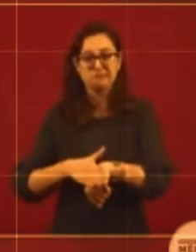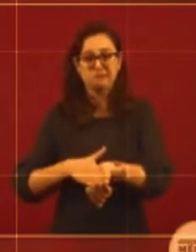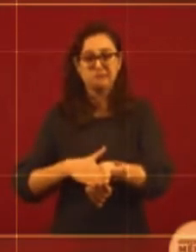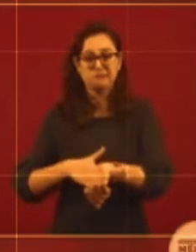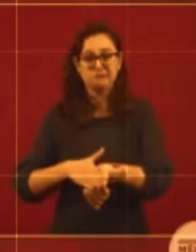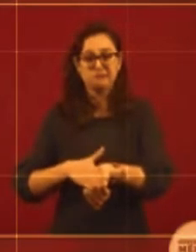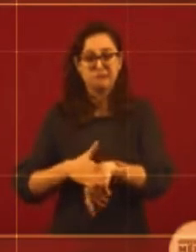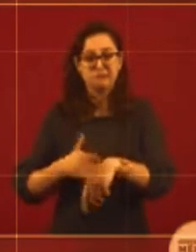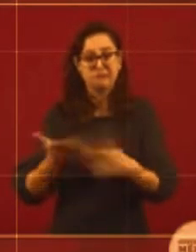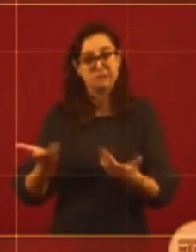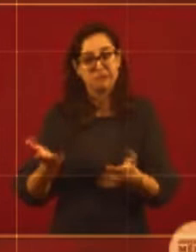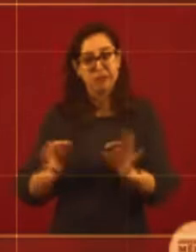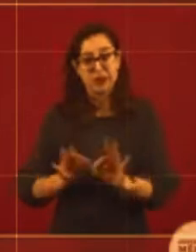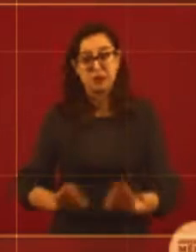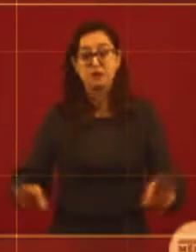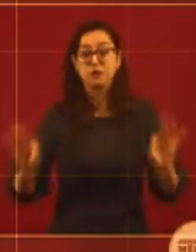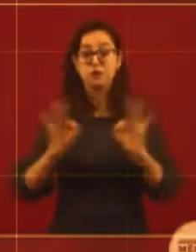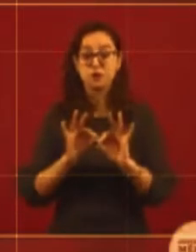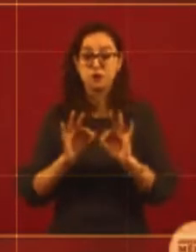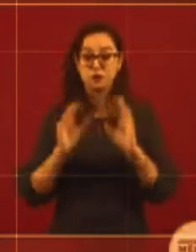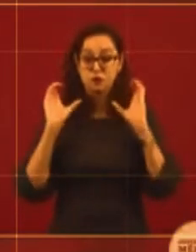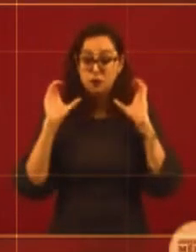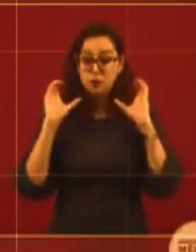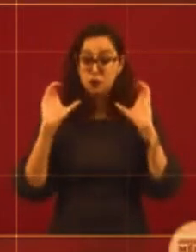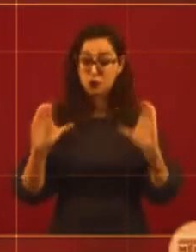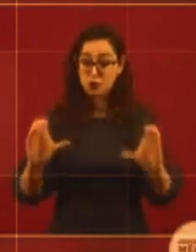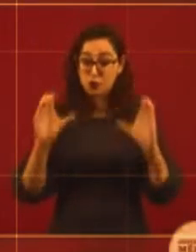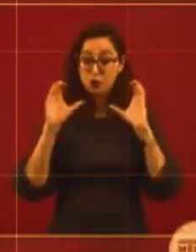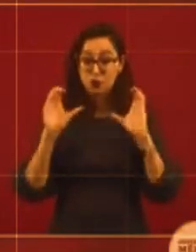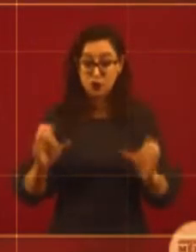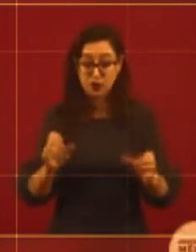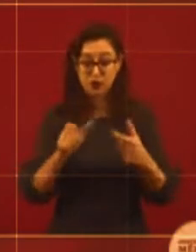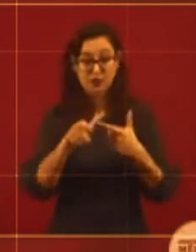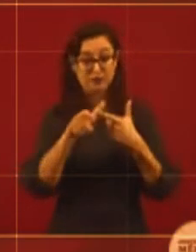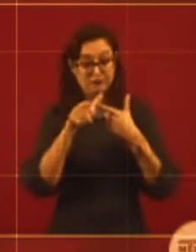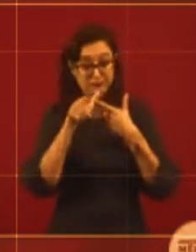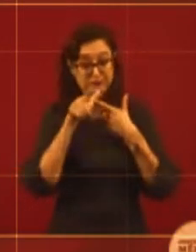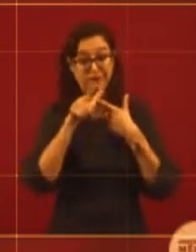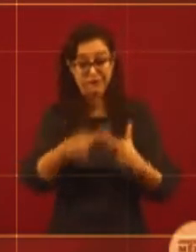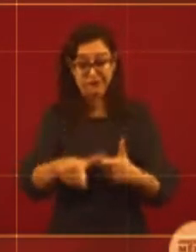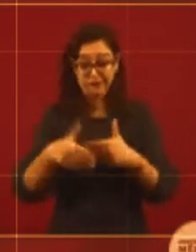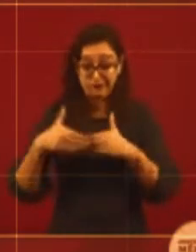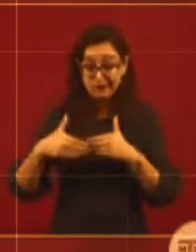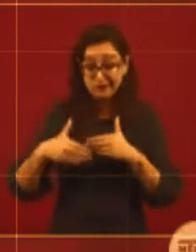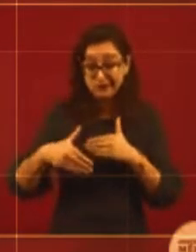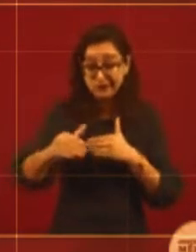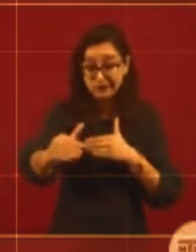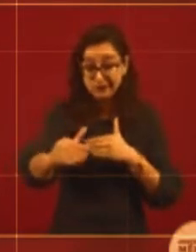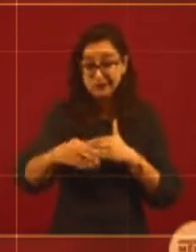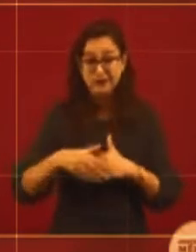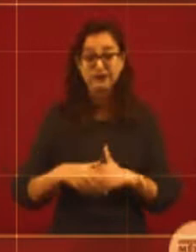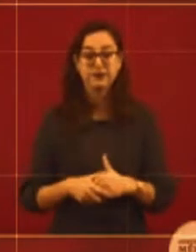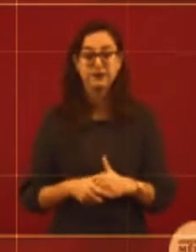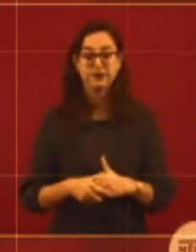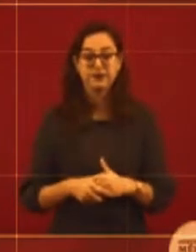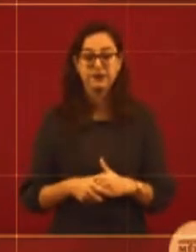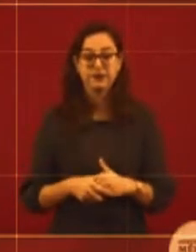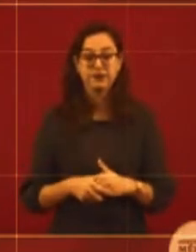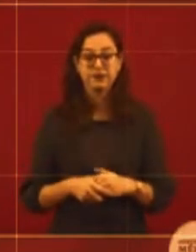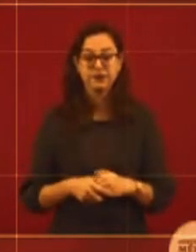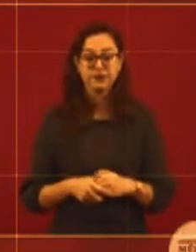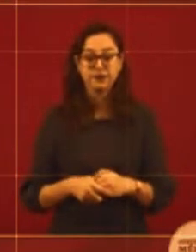para cuidarnos en estos días en todo el